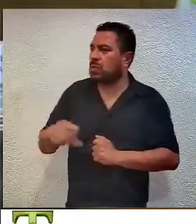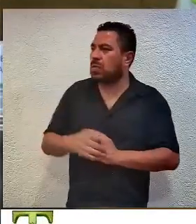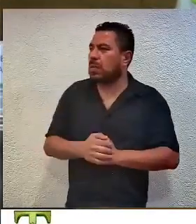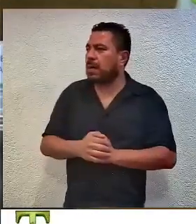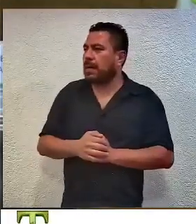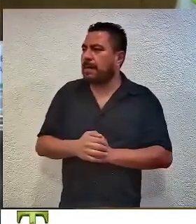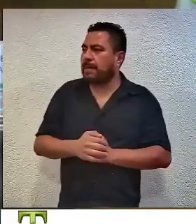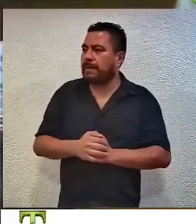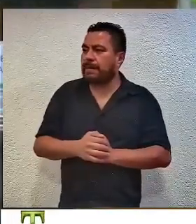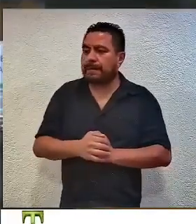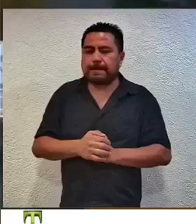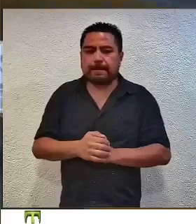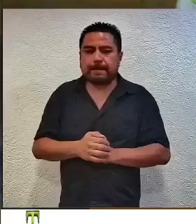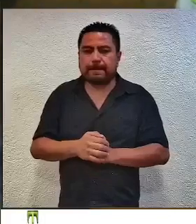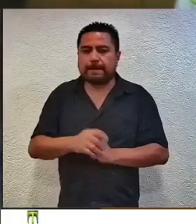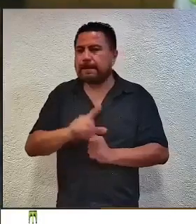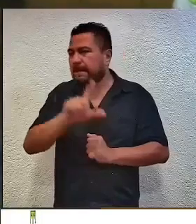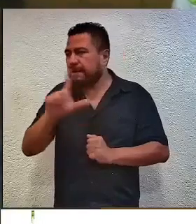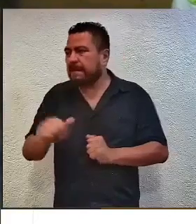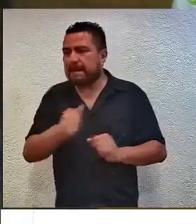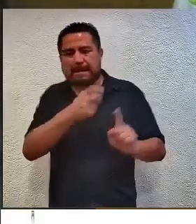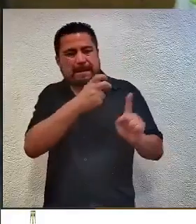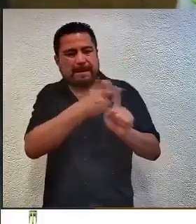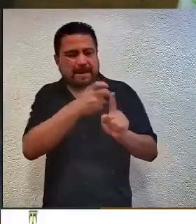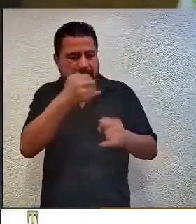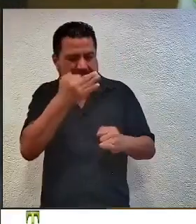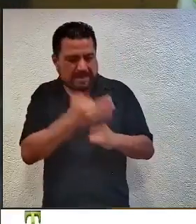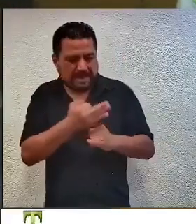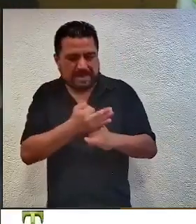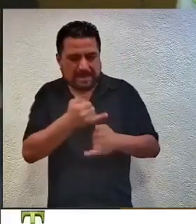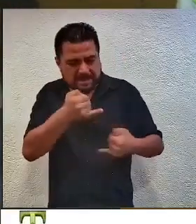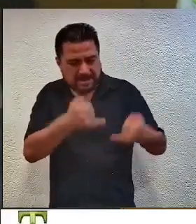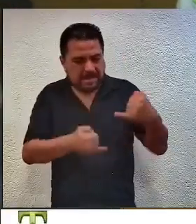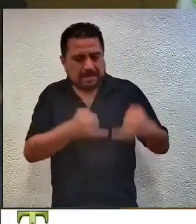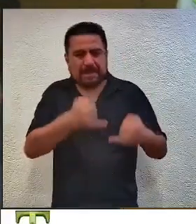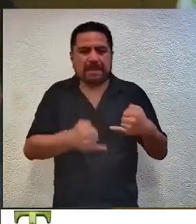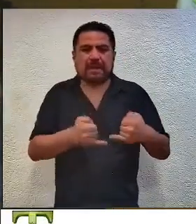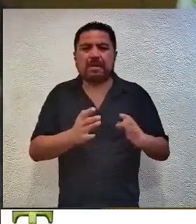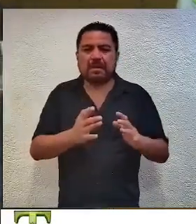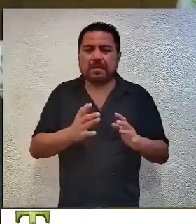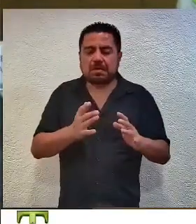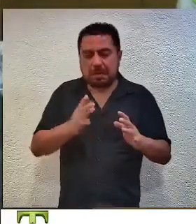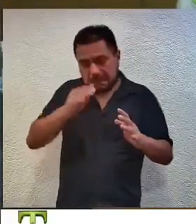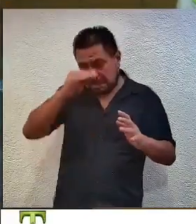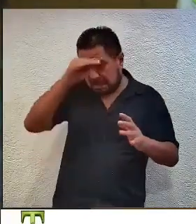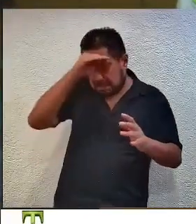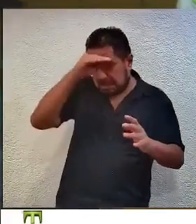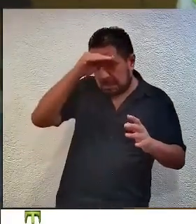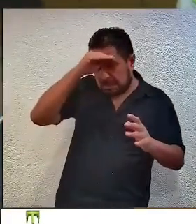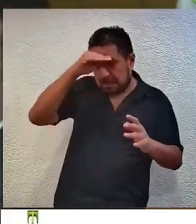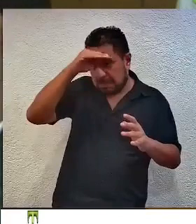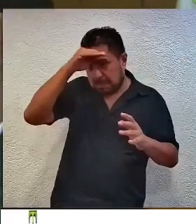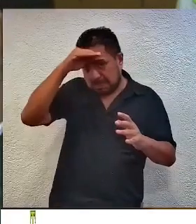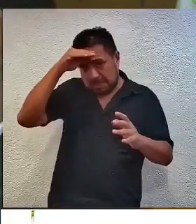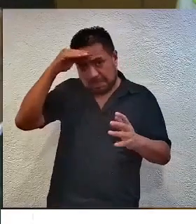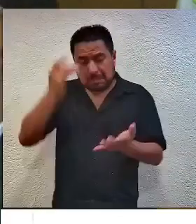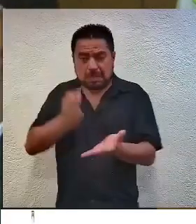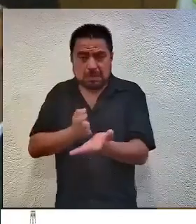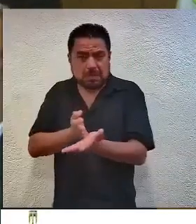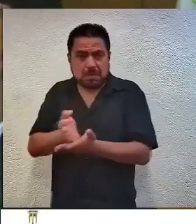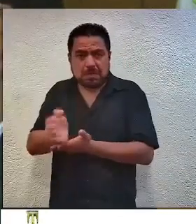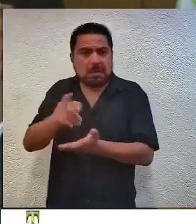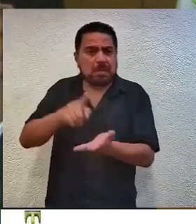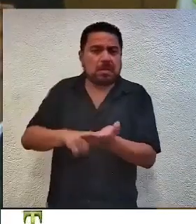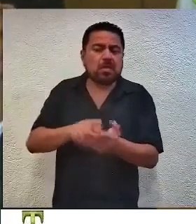Este órgano jurisdiccional, este tribunal, ha mantenido como criterio la línea jurisprudencial